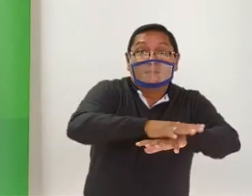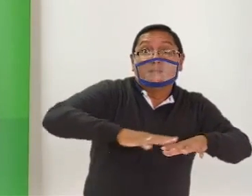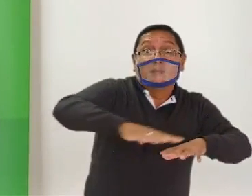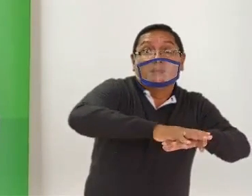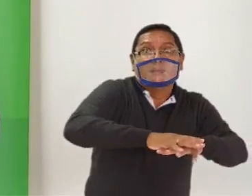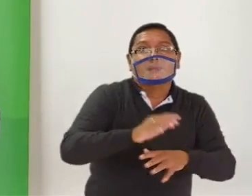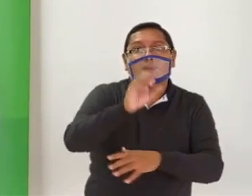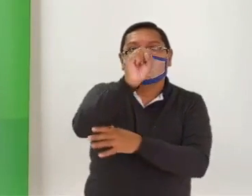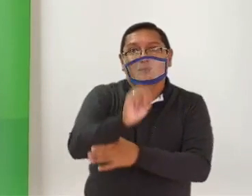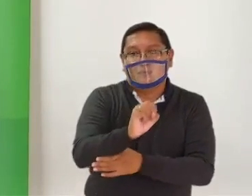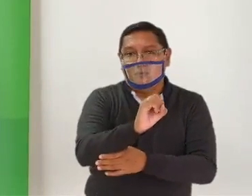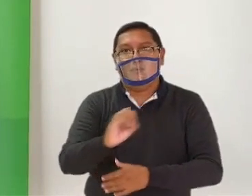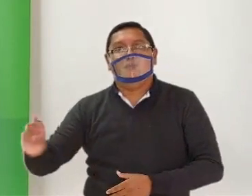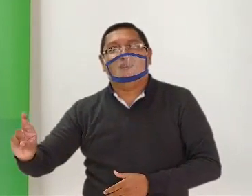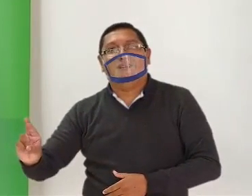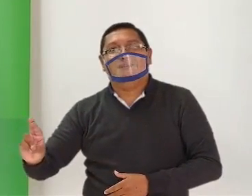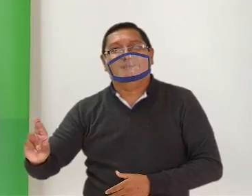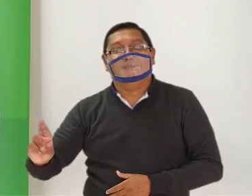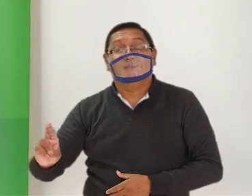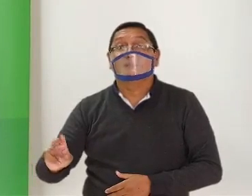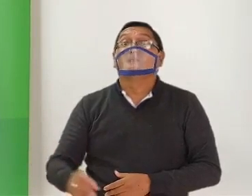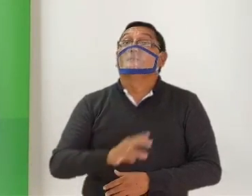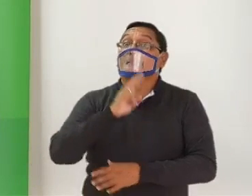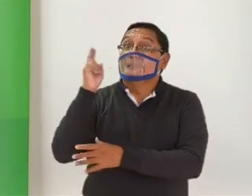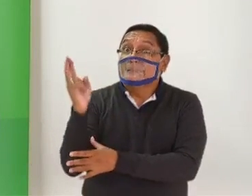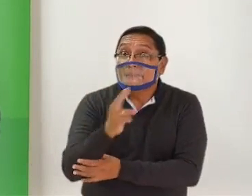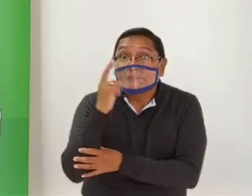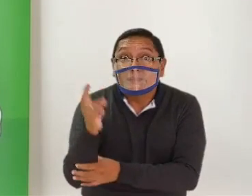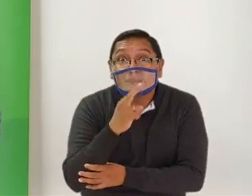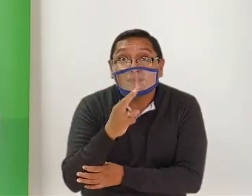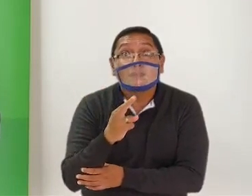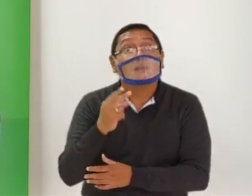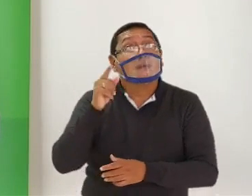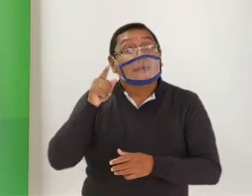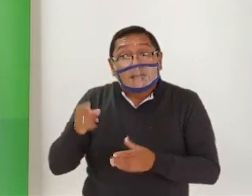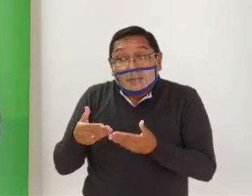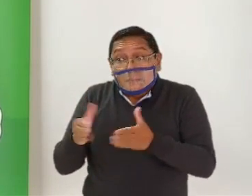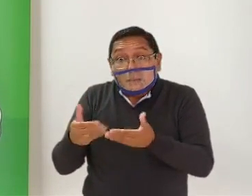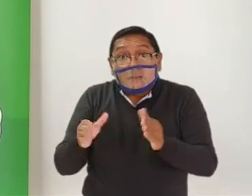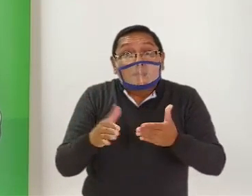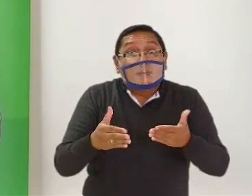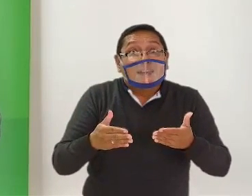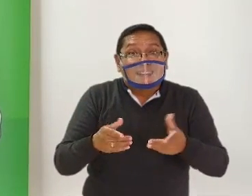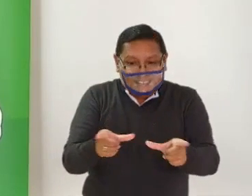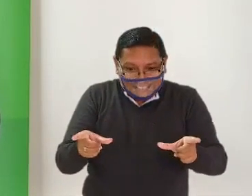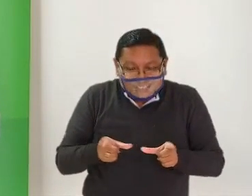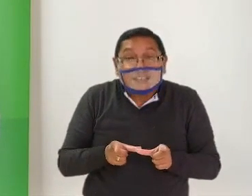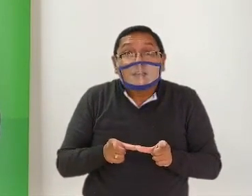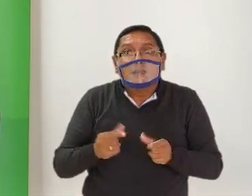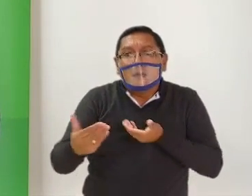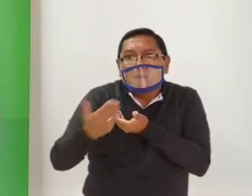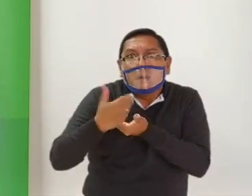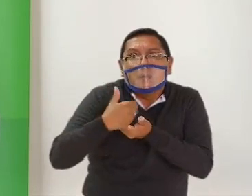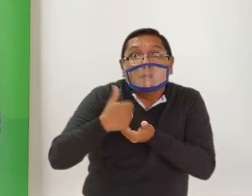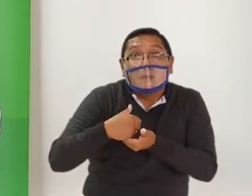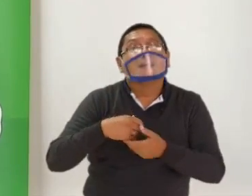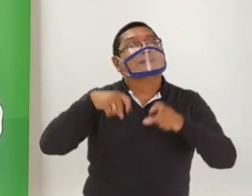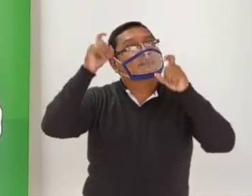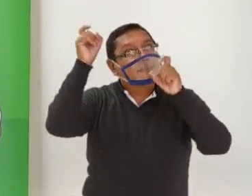Suroriente. Queremos reiterar que los locales que empezarán a atender al público deben